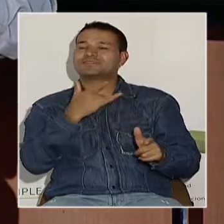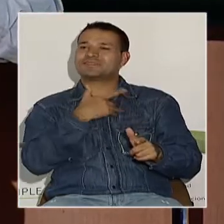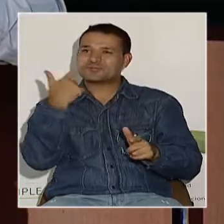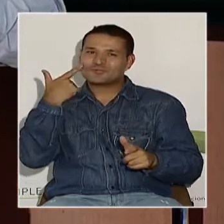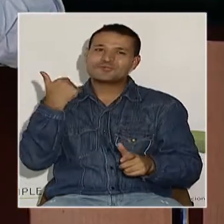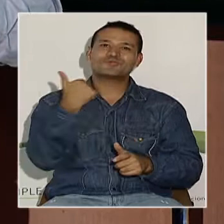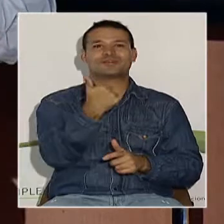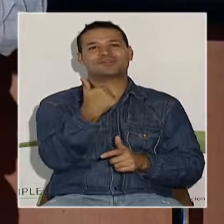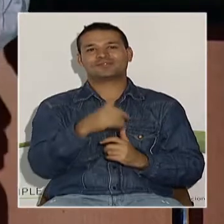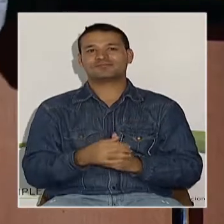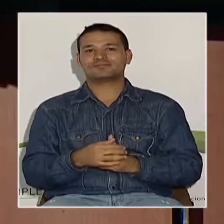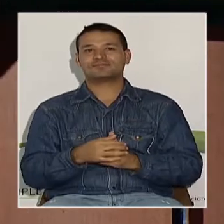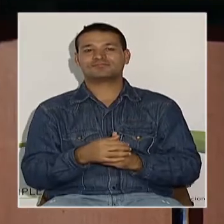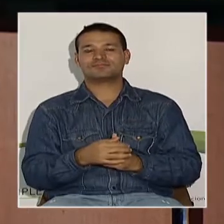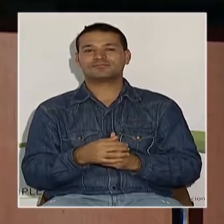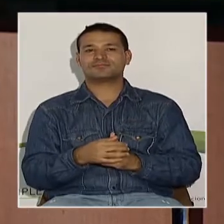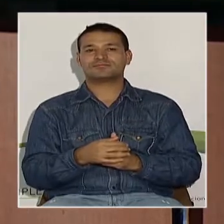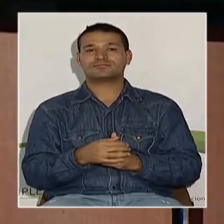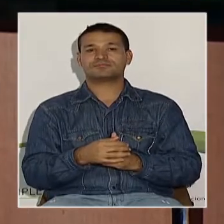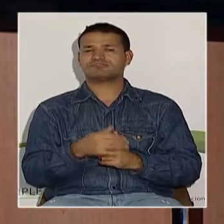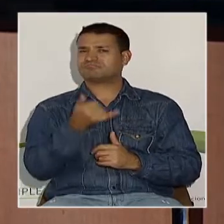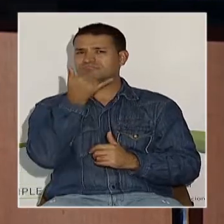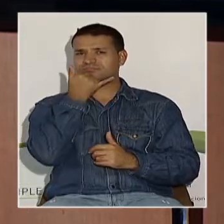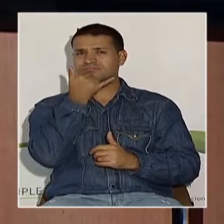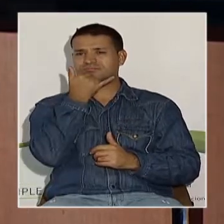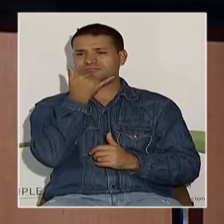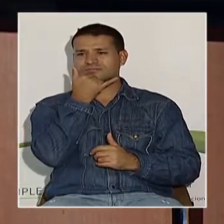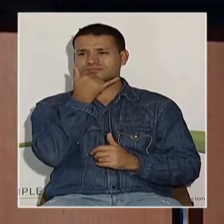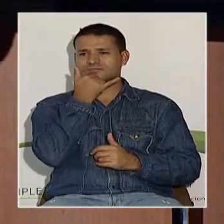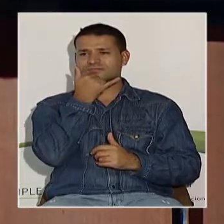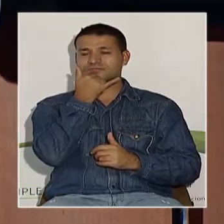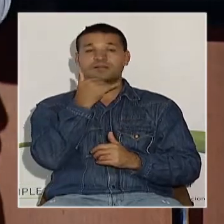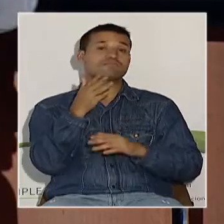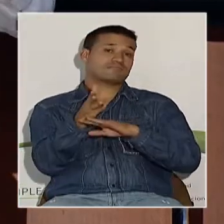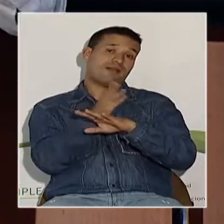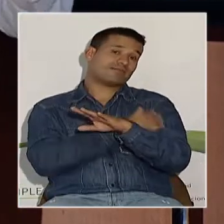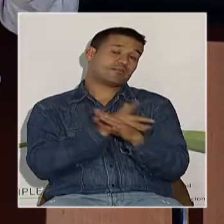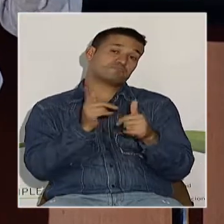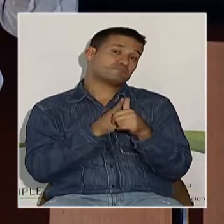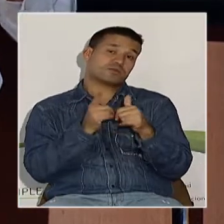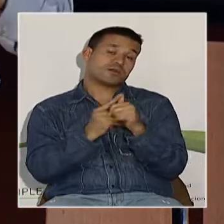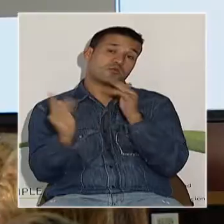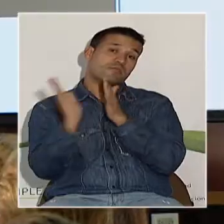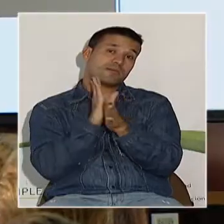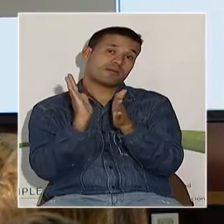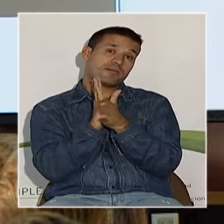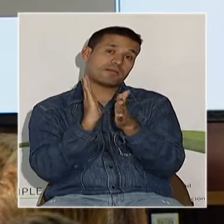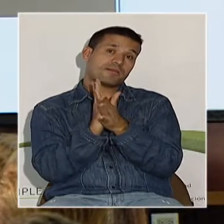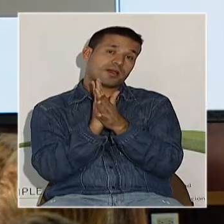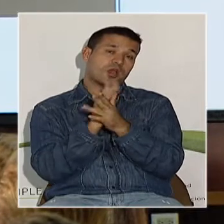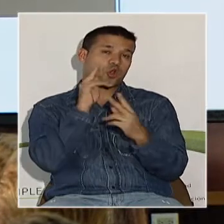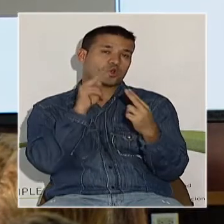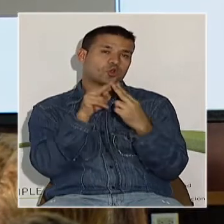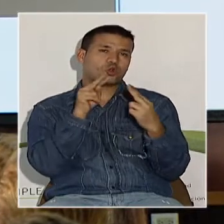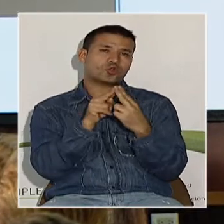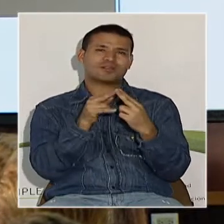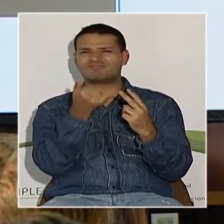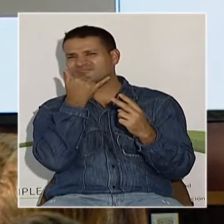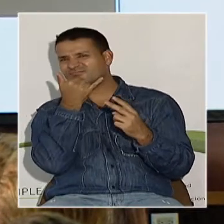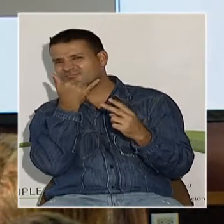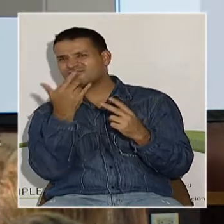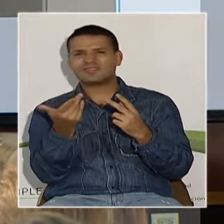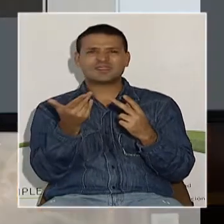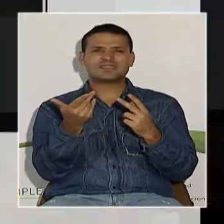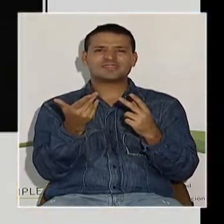Pero ¿qué pasa? Normalmente pasa esto. Hay que informarse, consentimiento informado, pero nos desinformamos porque